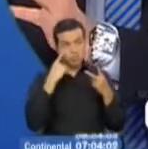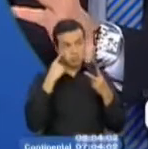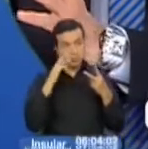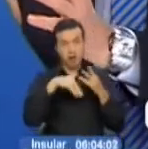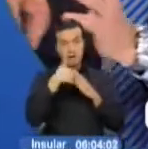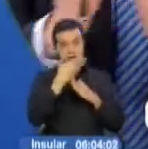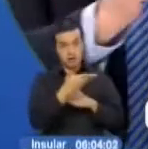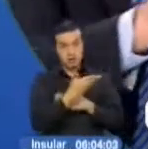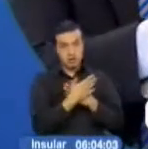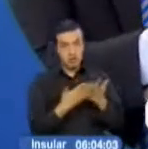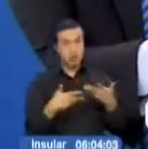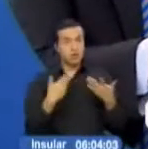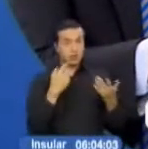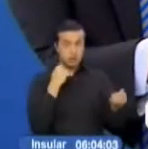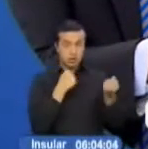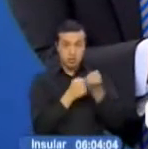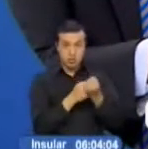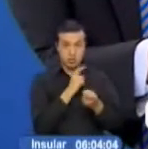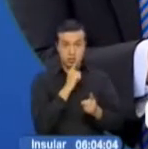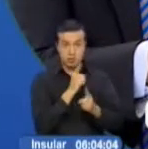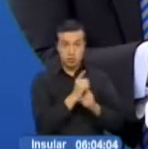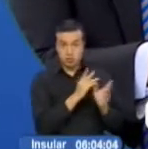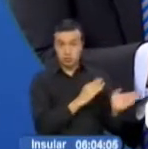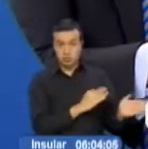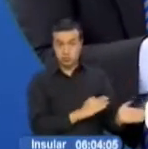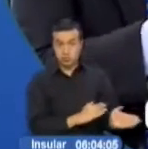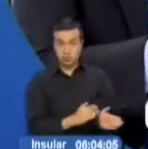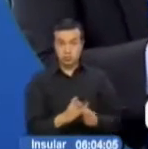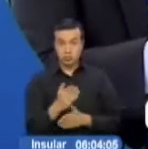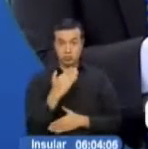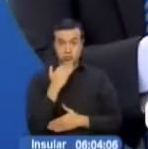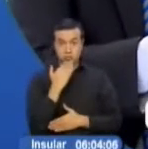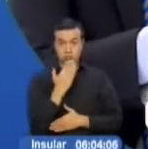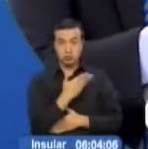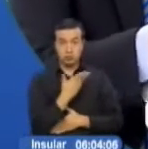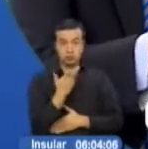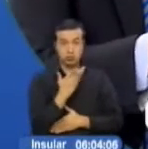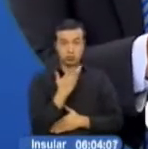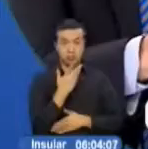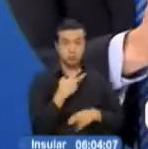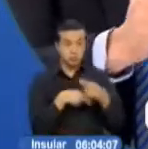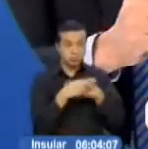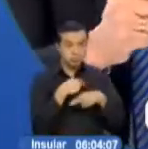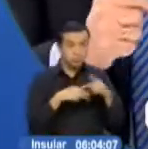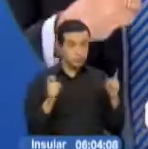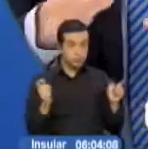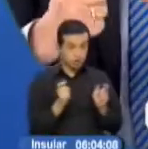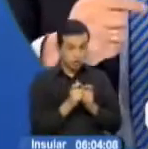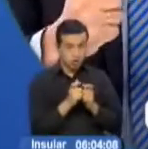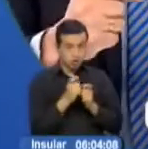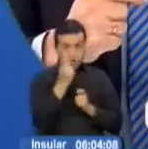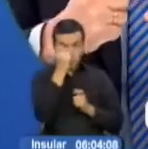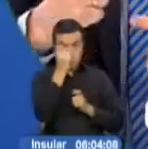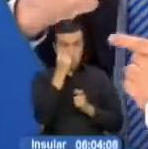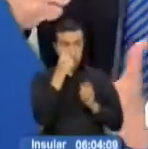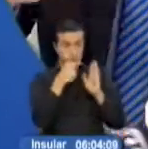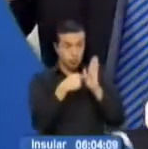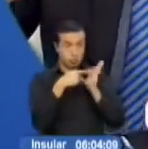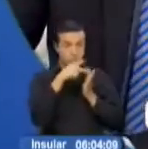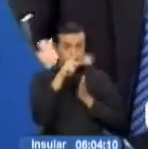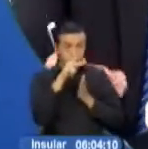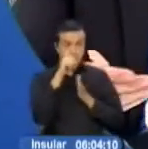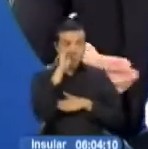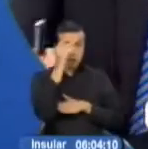mercado externo. ¿Cuál es el aporte que tendría las MIPYMES en términos sobre todo de